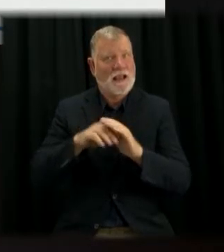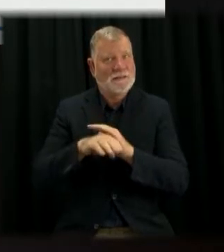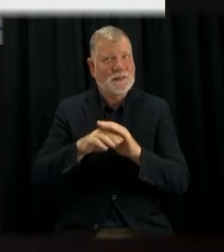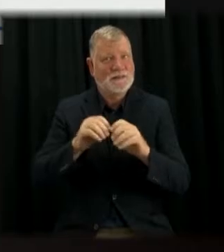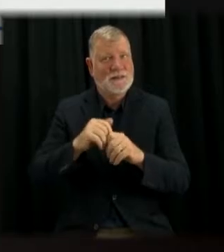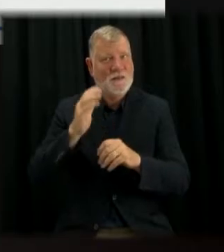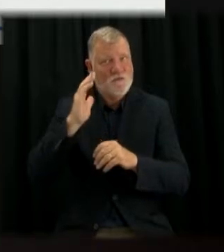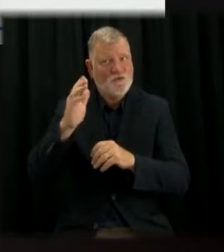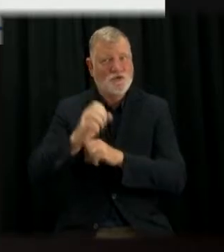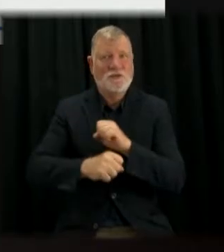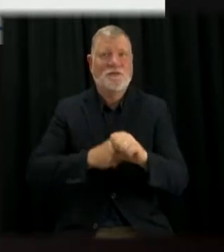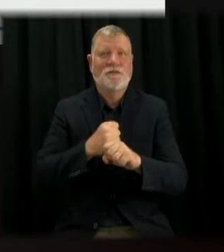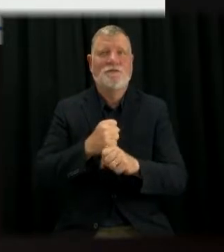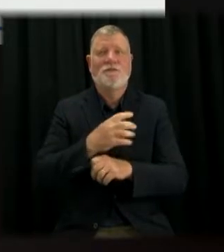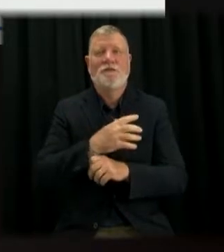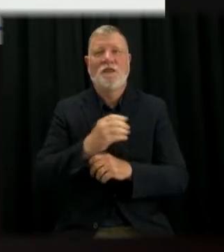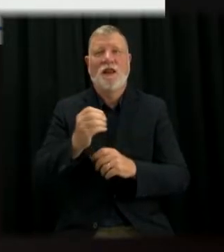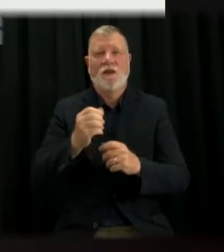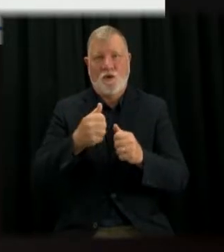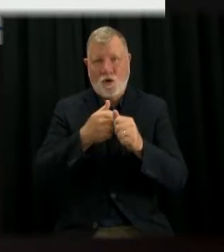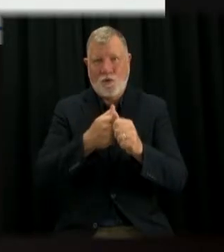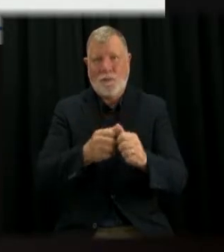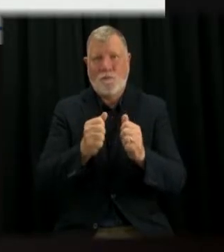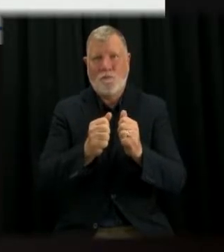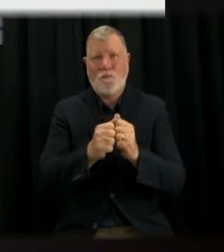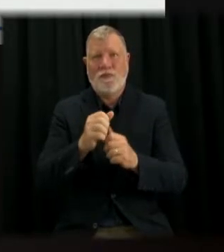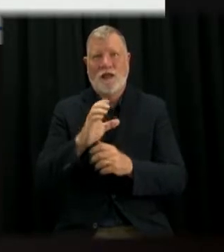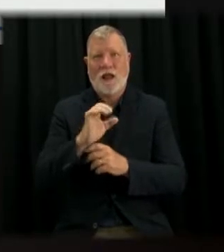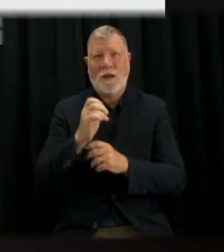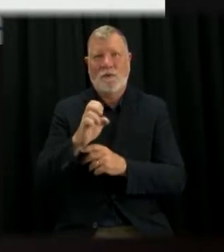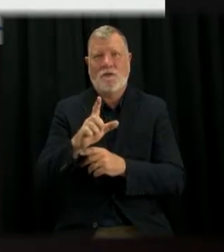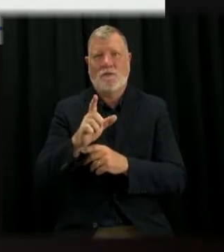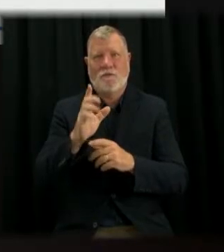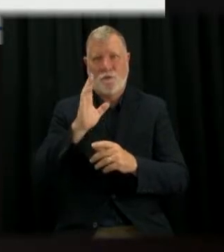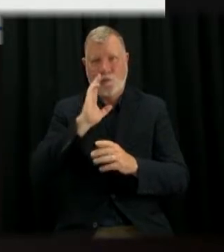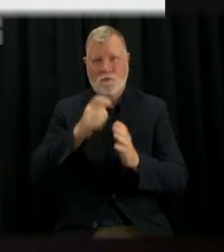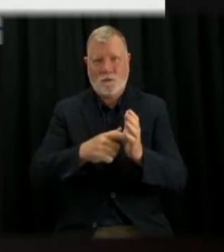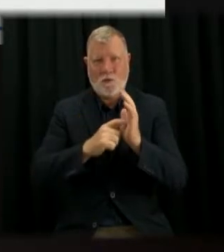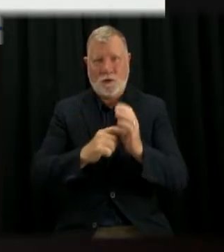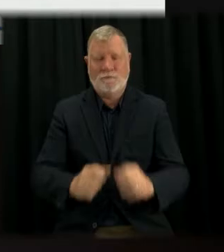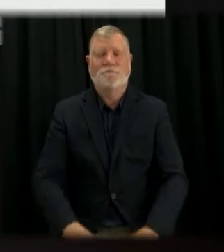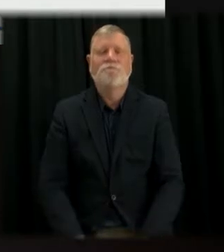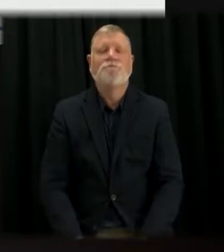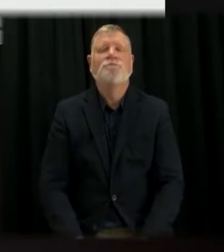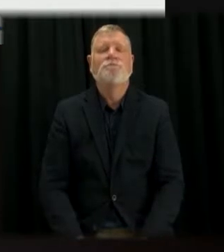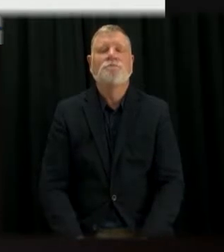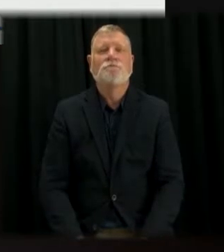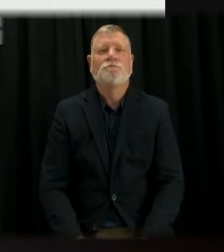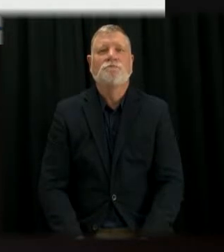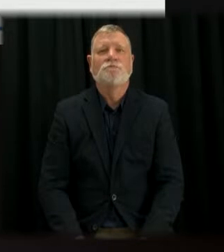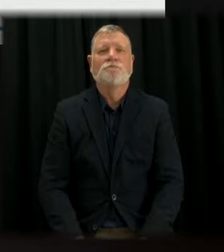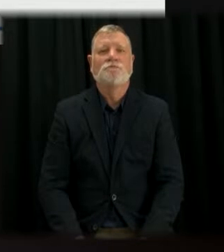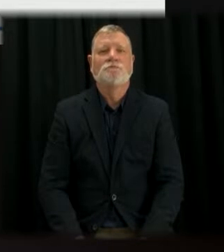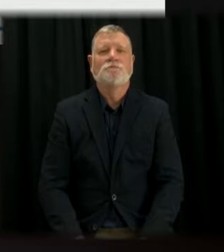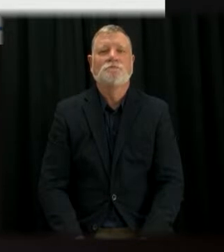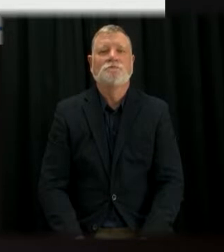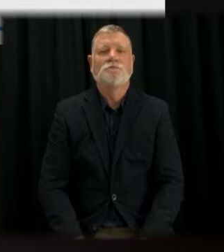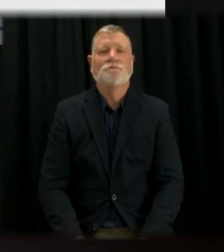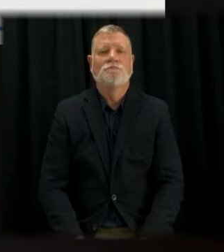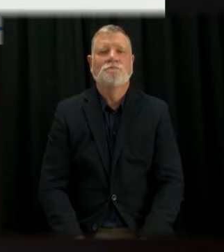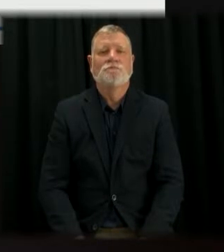estos fondos en próximos años, que cumple con el estudio de capital de recursos capitales que se